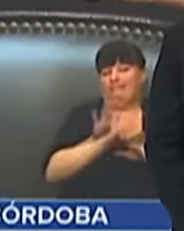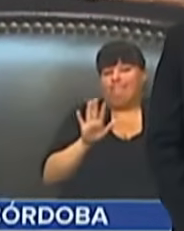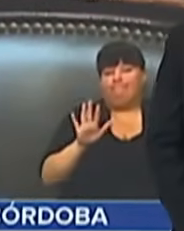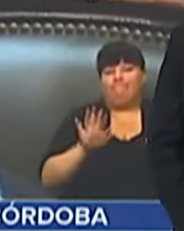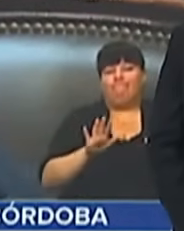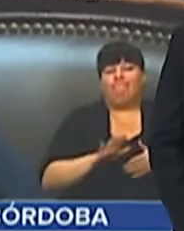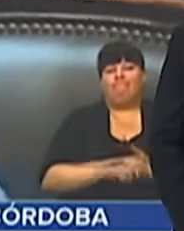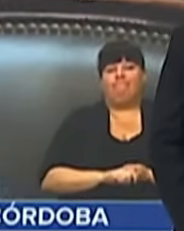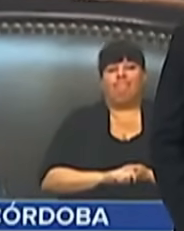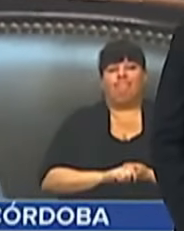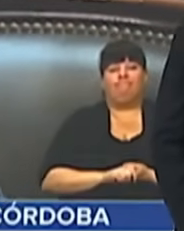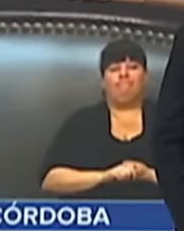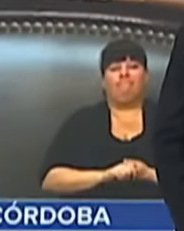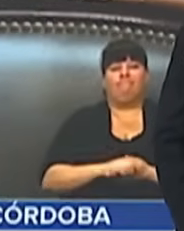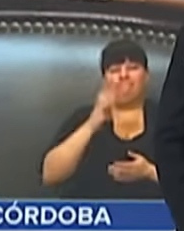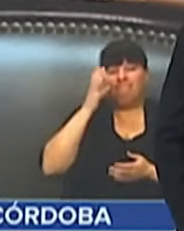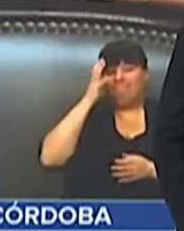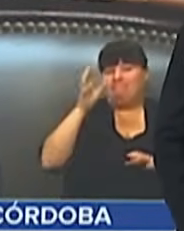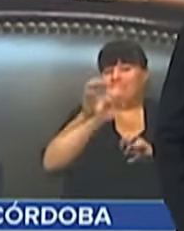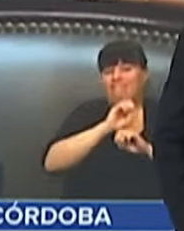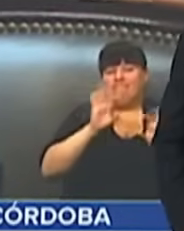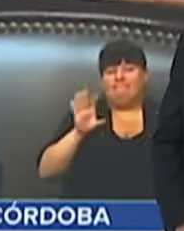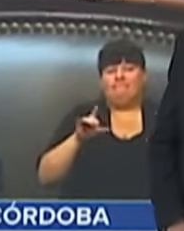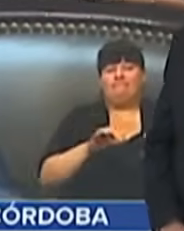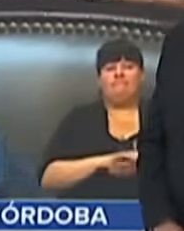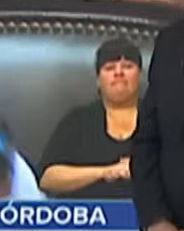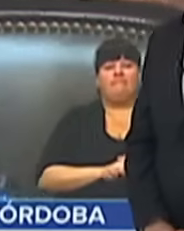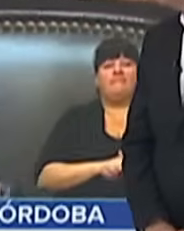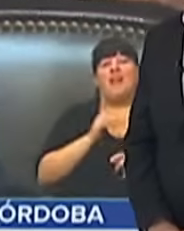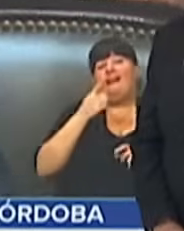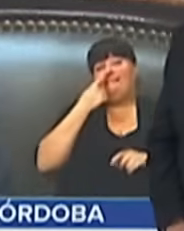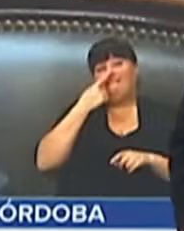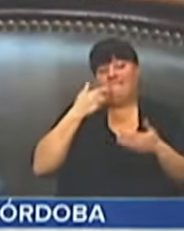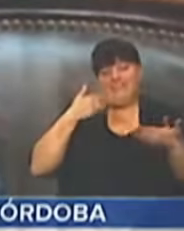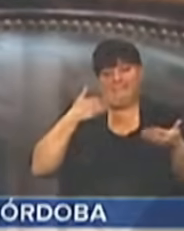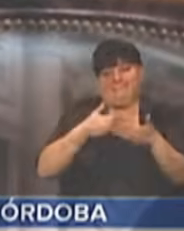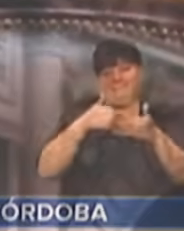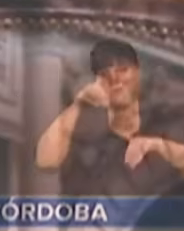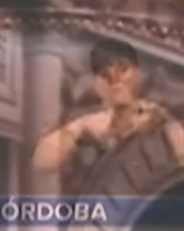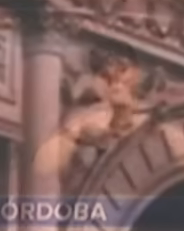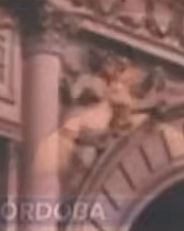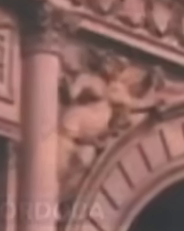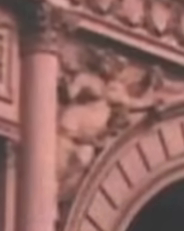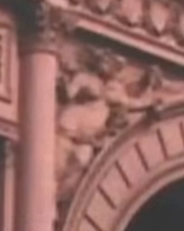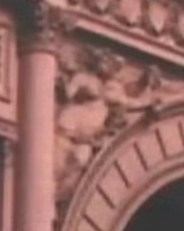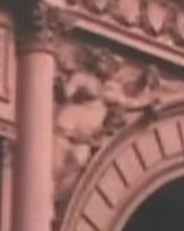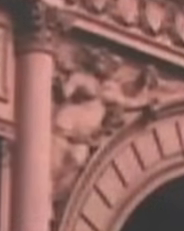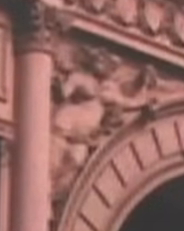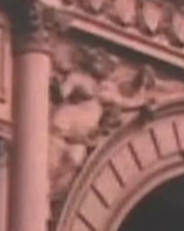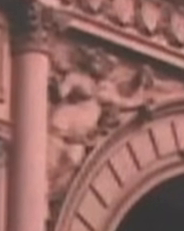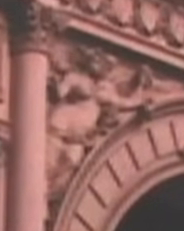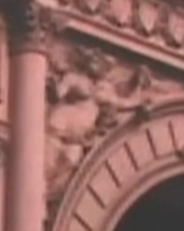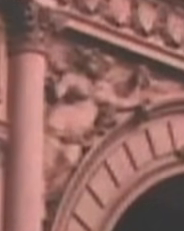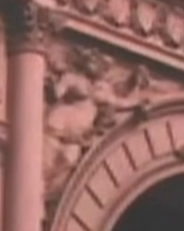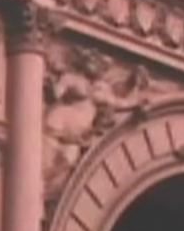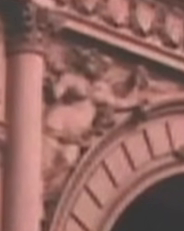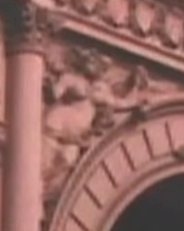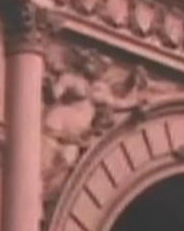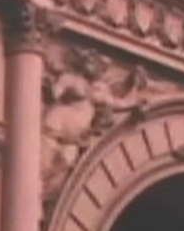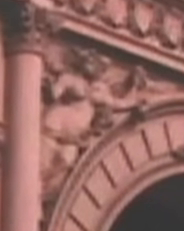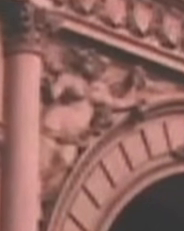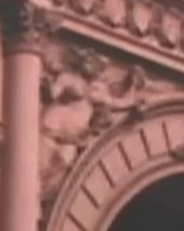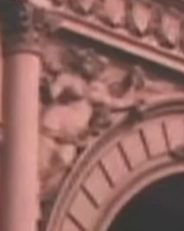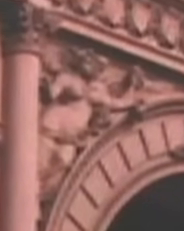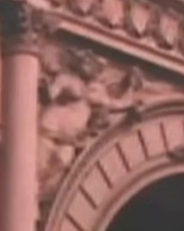No hay productividad ahí. Podemos plantearlo así oficialmente. A mí justo está hablando de Loredo, que tiene algunos problemitas en su bloque también. No sé si nos podemos